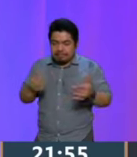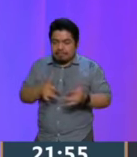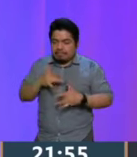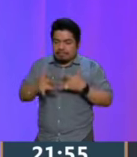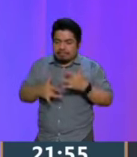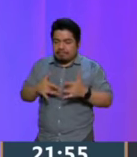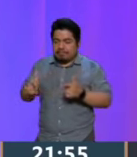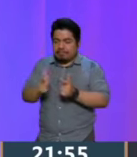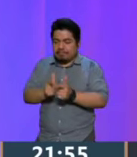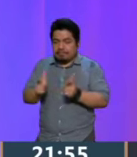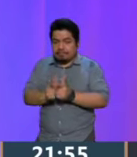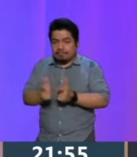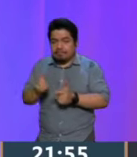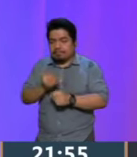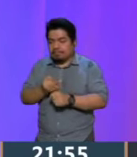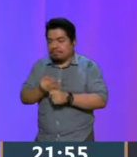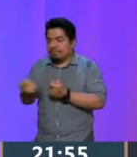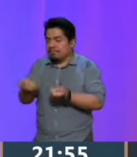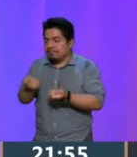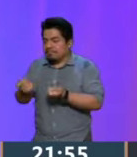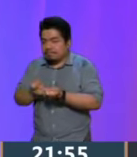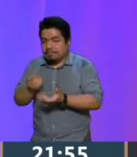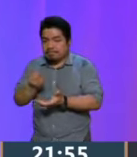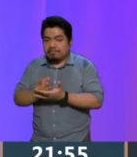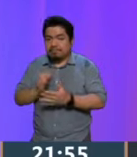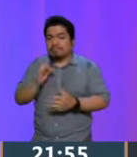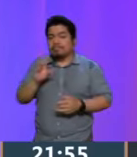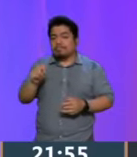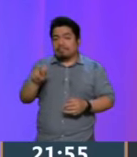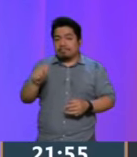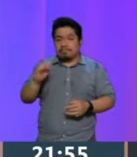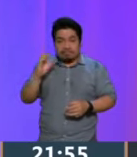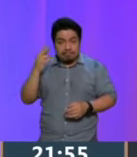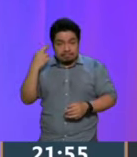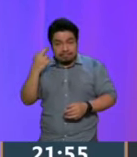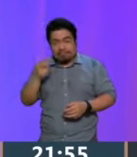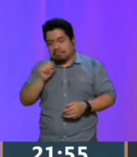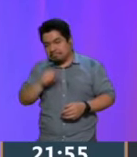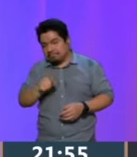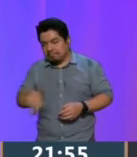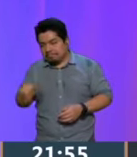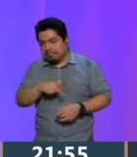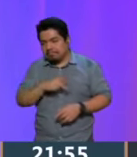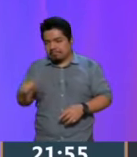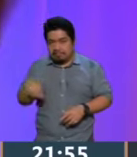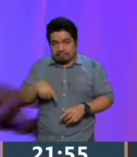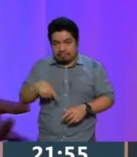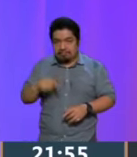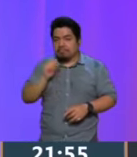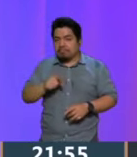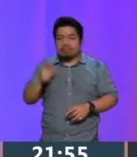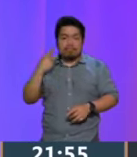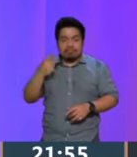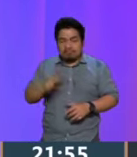justo a los grupos que están en el poder, que no nada más son los que están en los medios de comunicación, sino también los que están en el sector público, ¿no? Y en el ámbito